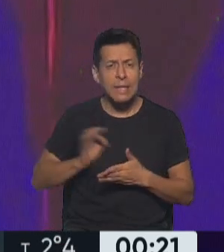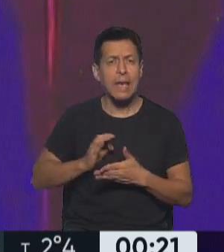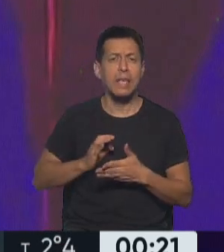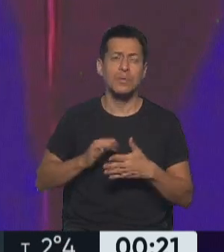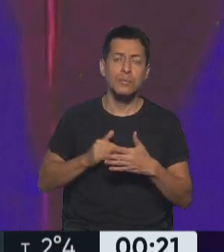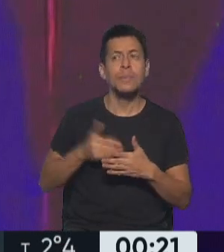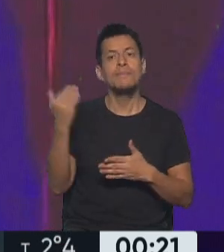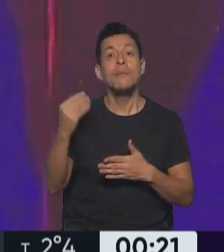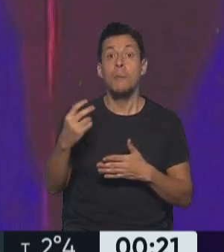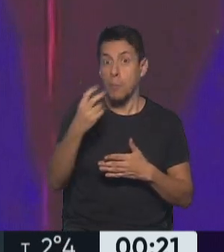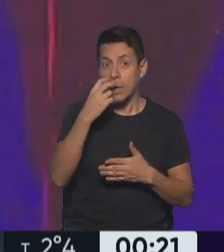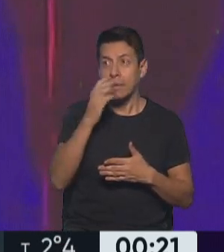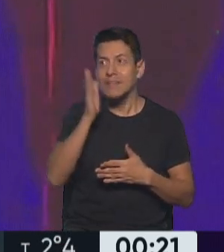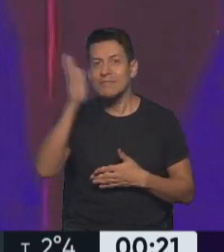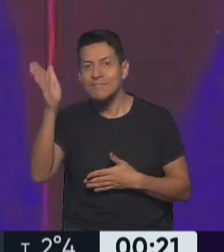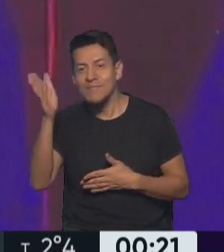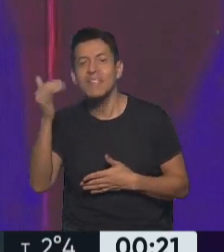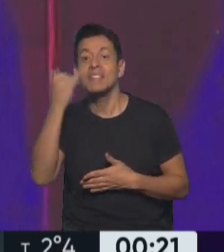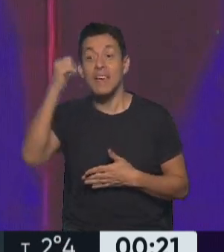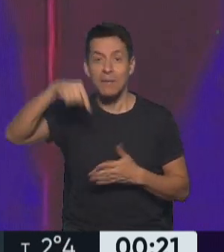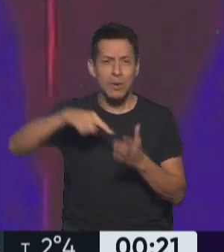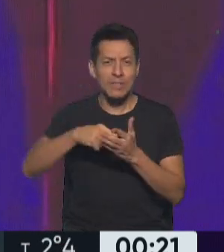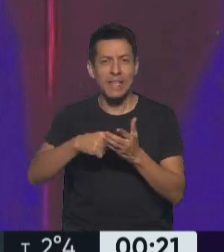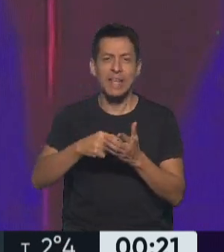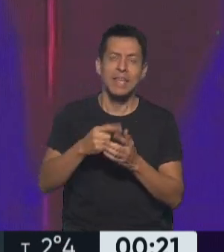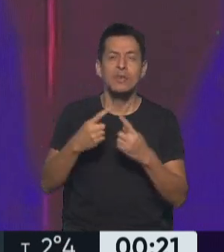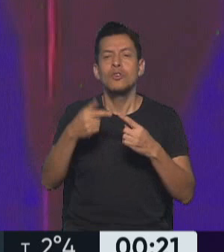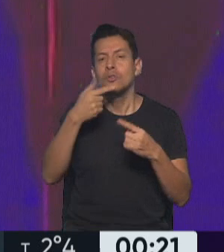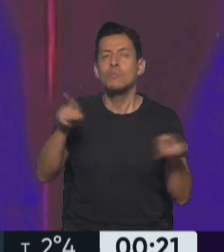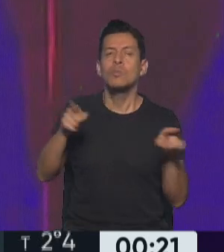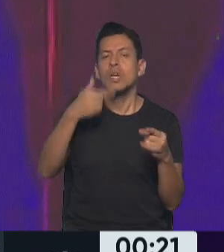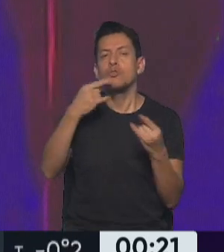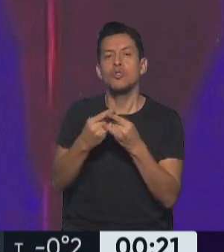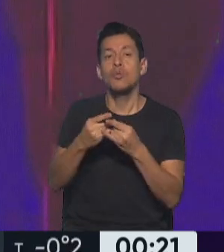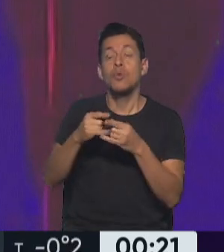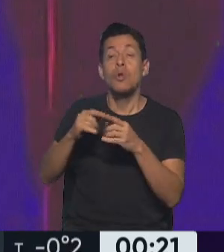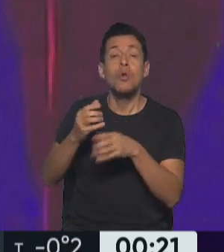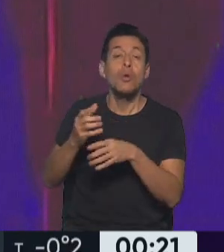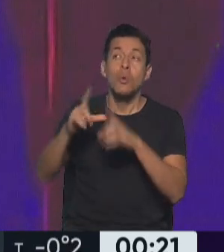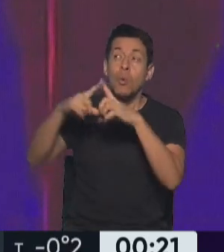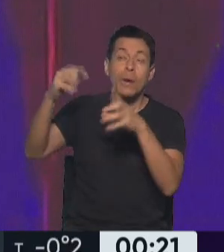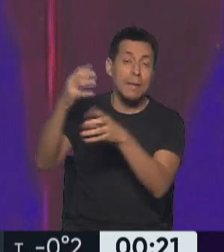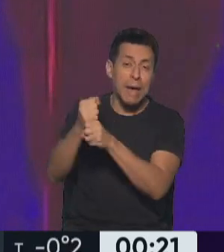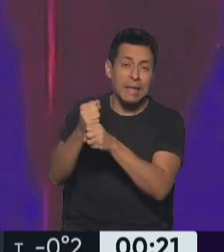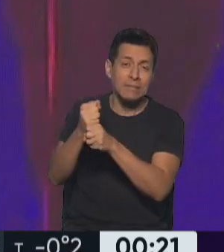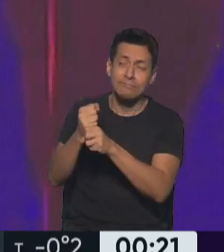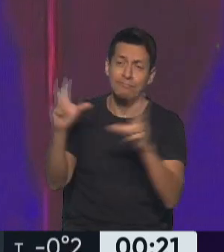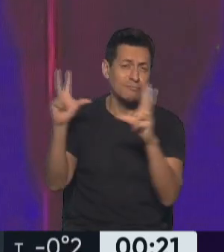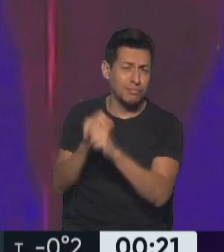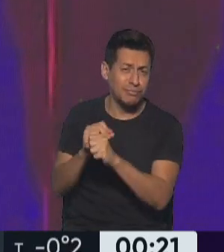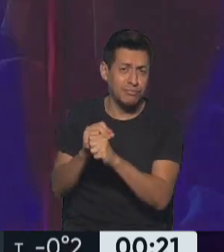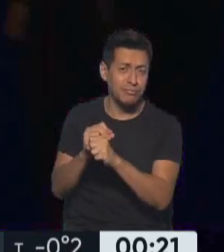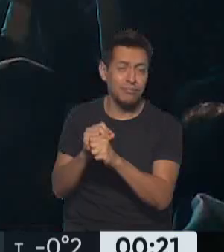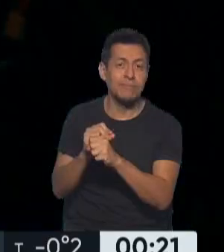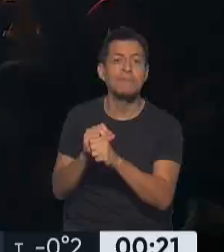en Bolivia, pero ya tuvieron su primera noche aquí en Buenos Aires, en el Luna Park, absolutamente agotado. Todo sold out para este